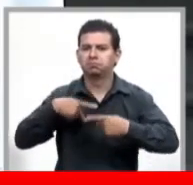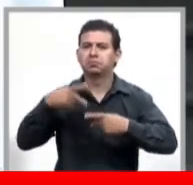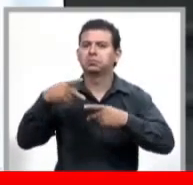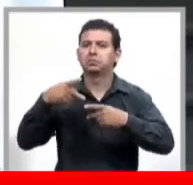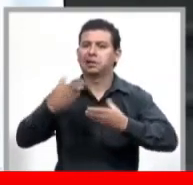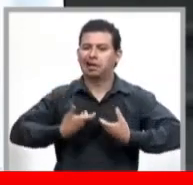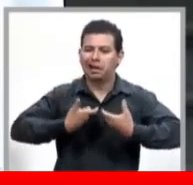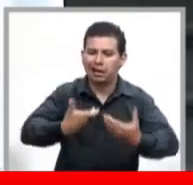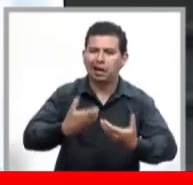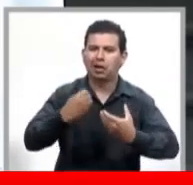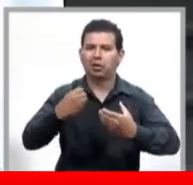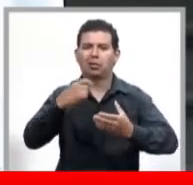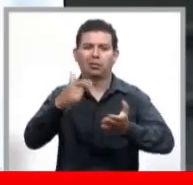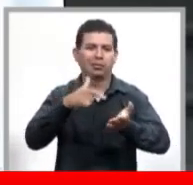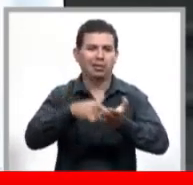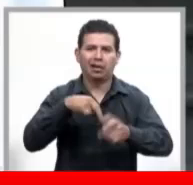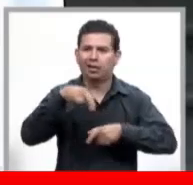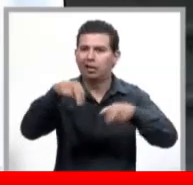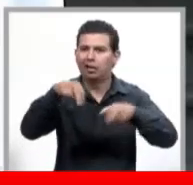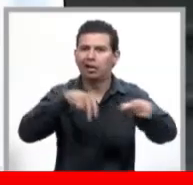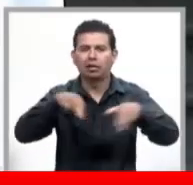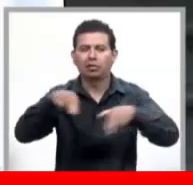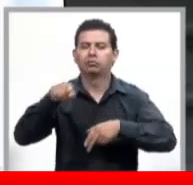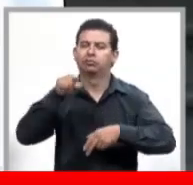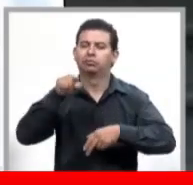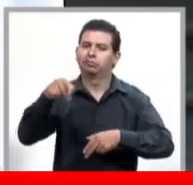públicos, transporte,